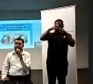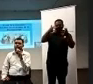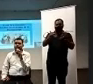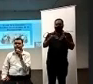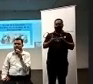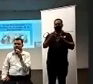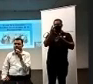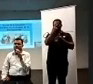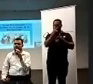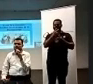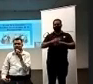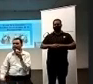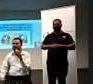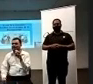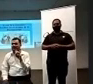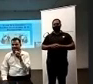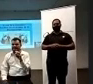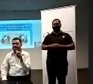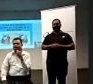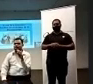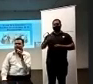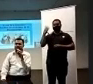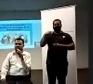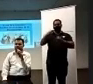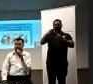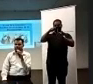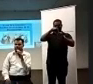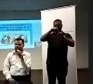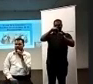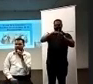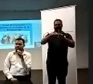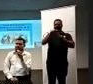los gobiernos, más o menos en abril de 2020.